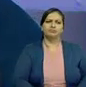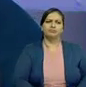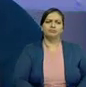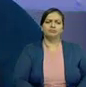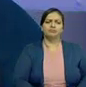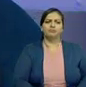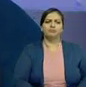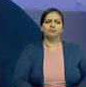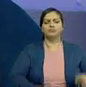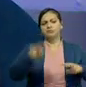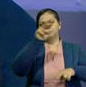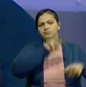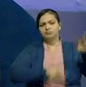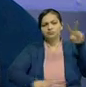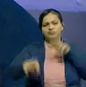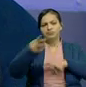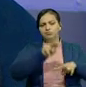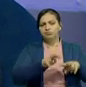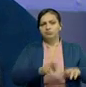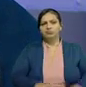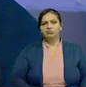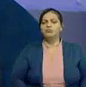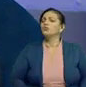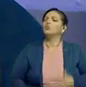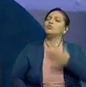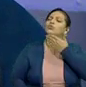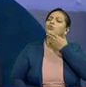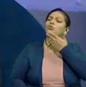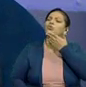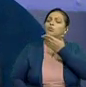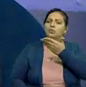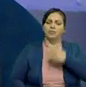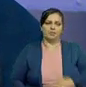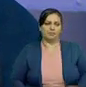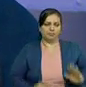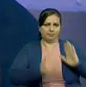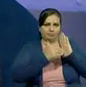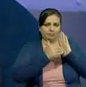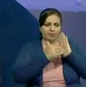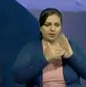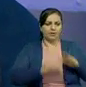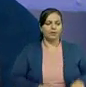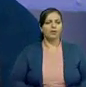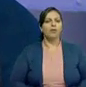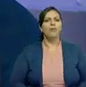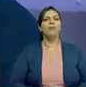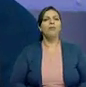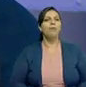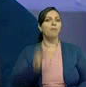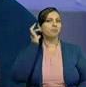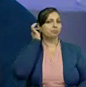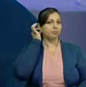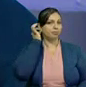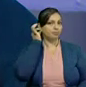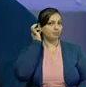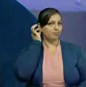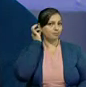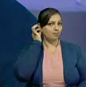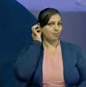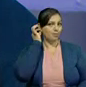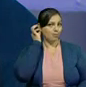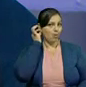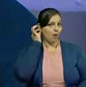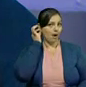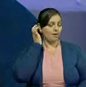por ejemplo, el drama de una mujer ante un embarazo no deseado. Eso es un drama